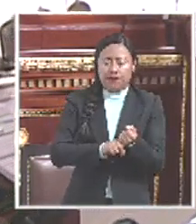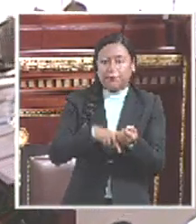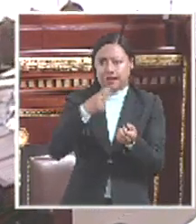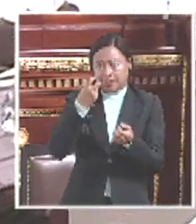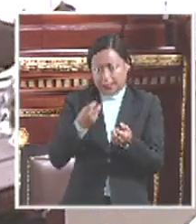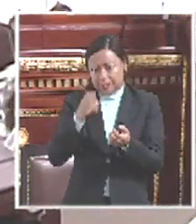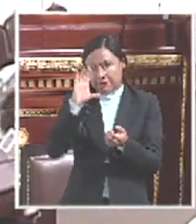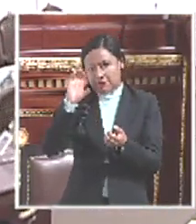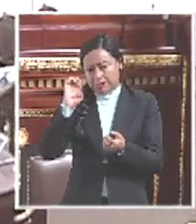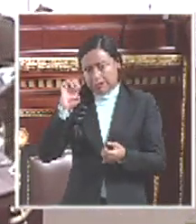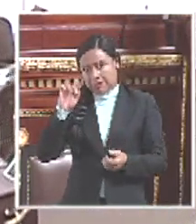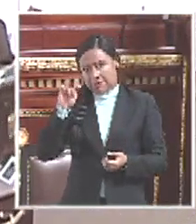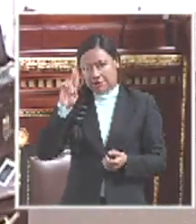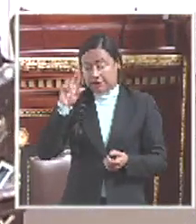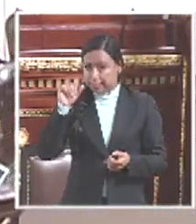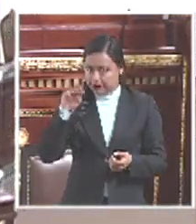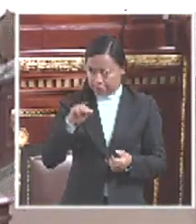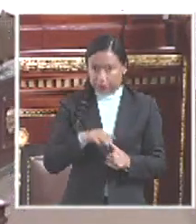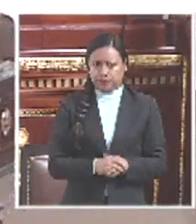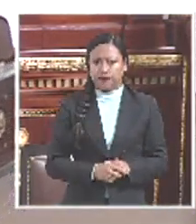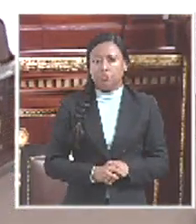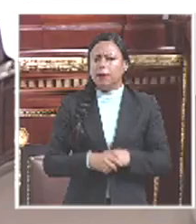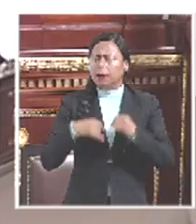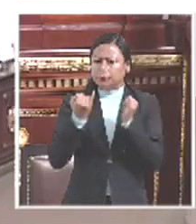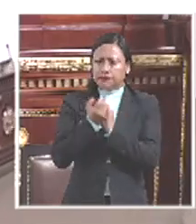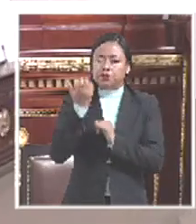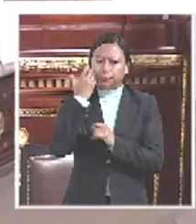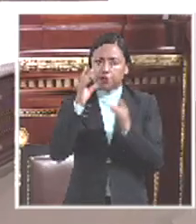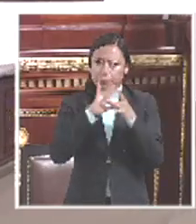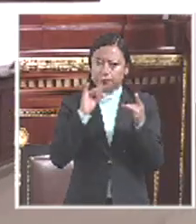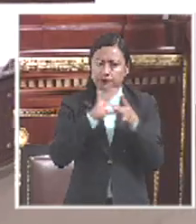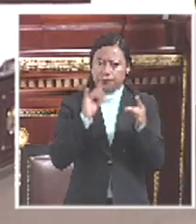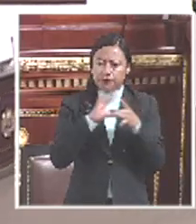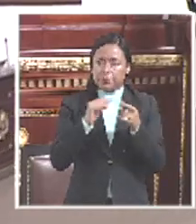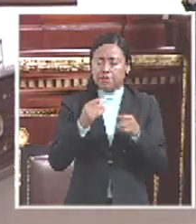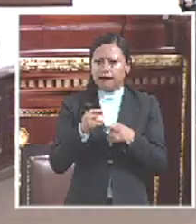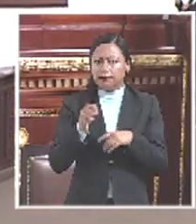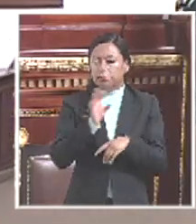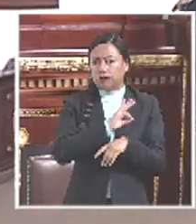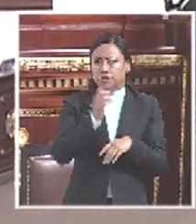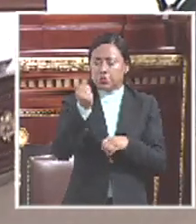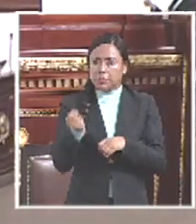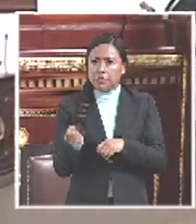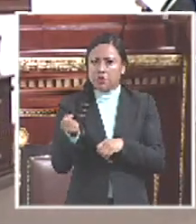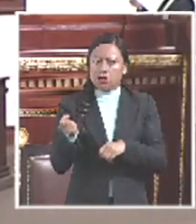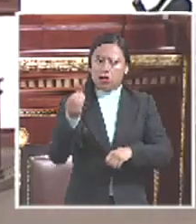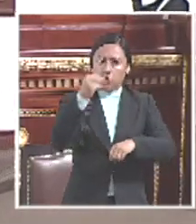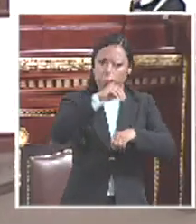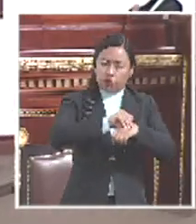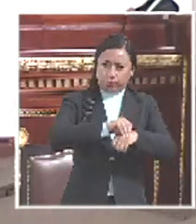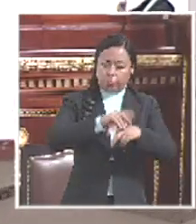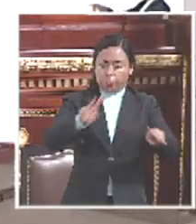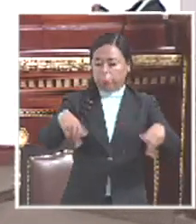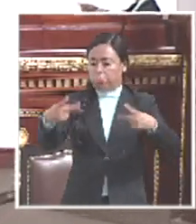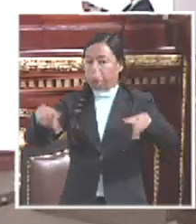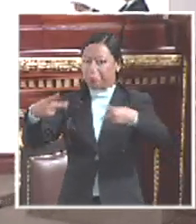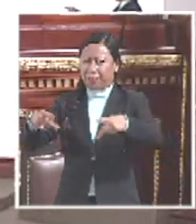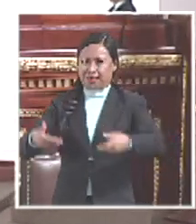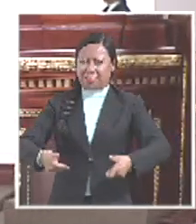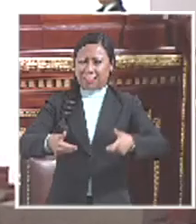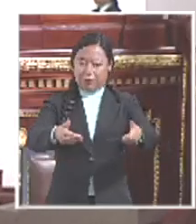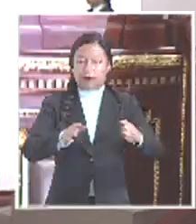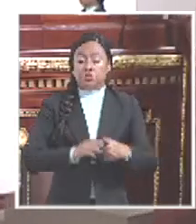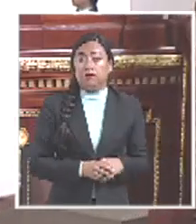CETRAM. También quiero hacer referencia pues a la colocación de venta en vía pública e incluso